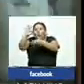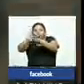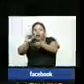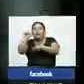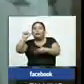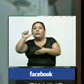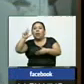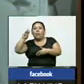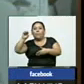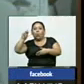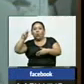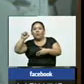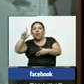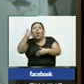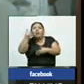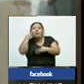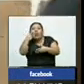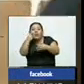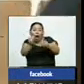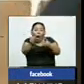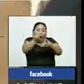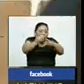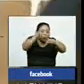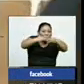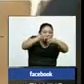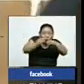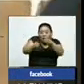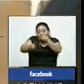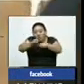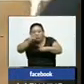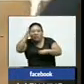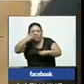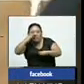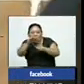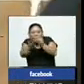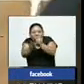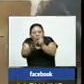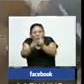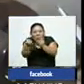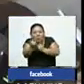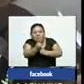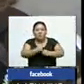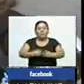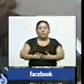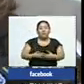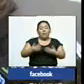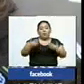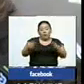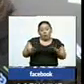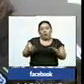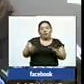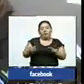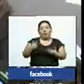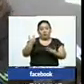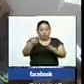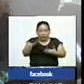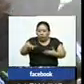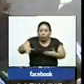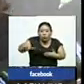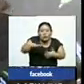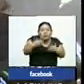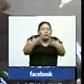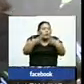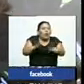Salmonella que se encuentra en el agua o alimentos contaminados con heces de personas. Ya volvió a la zona de seguridad.